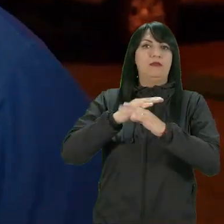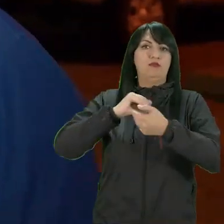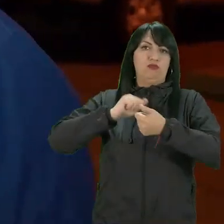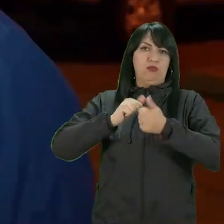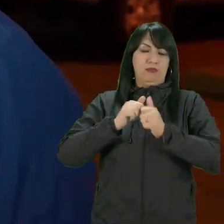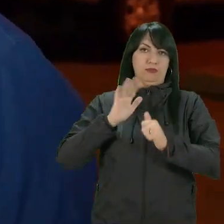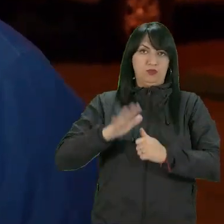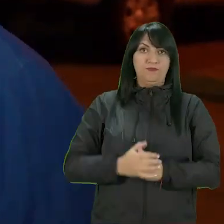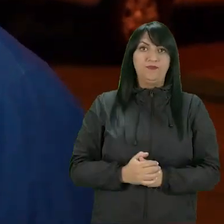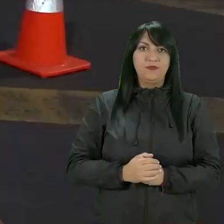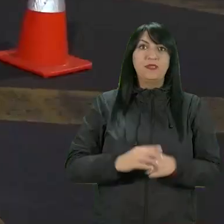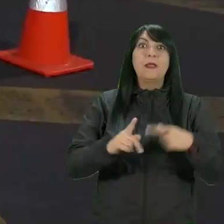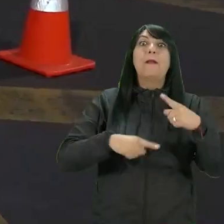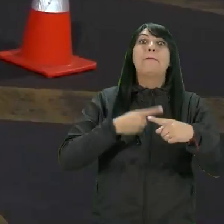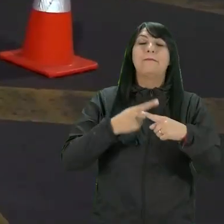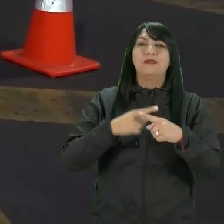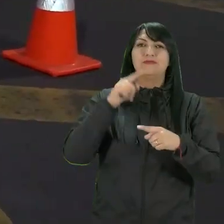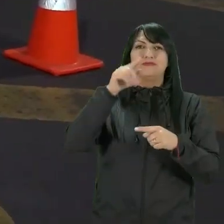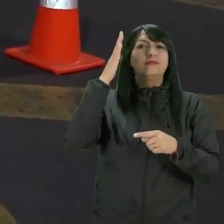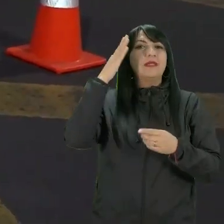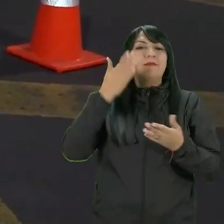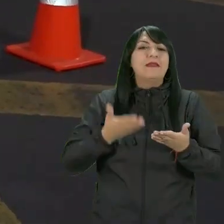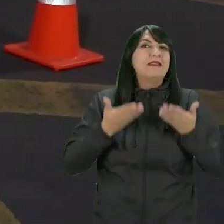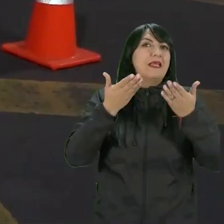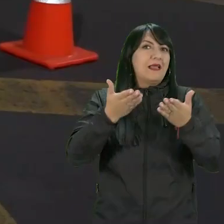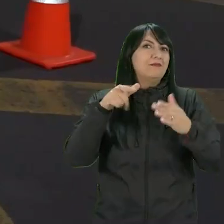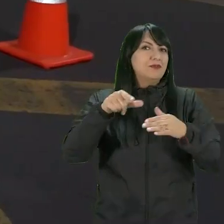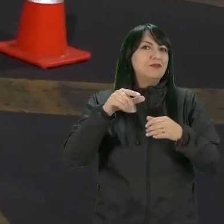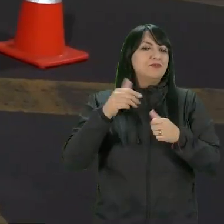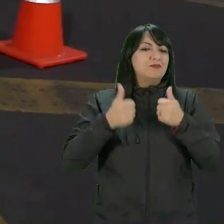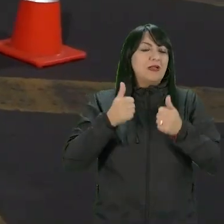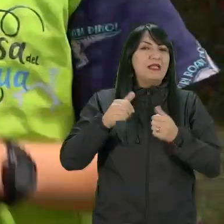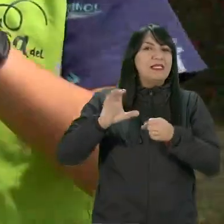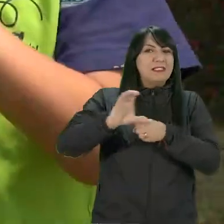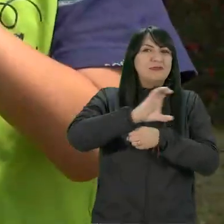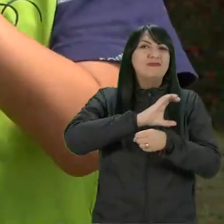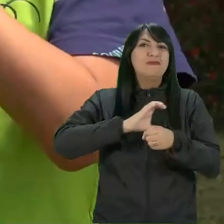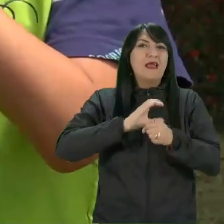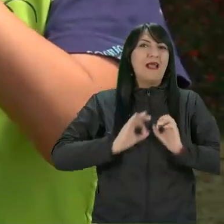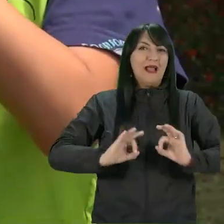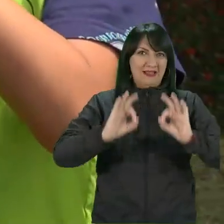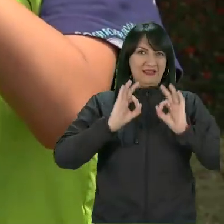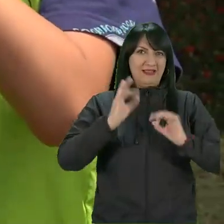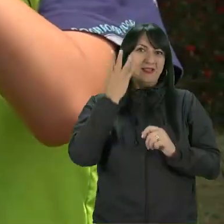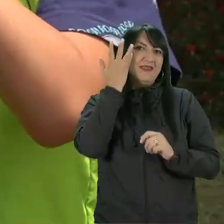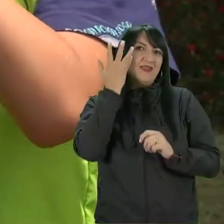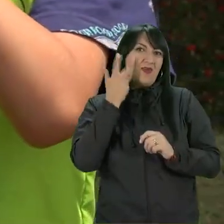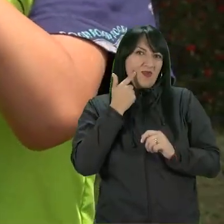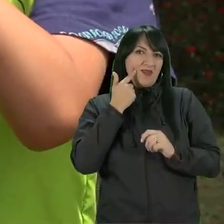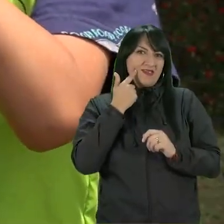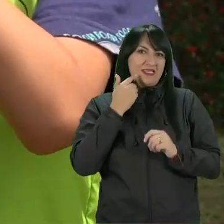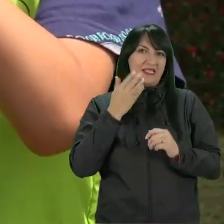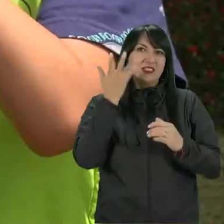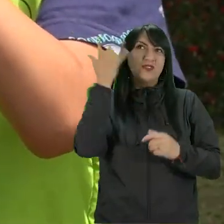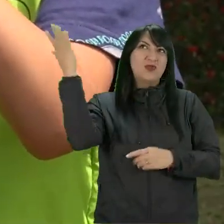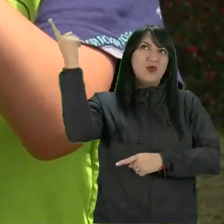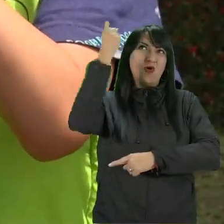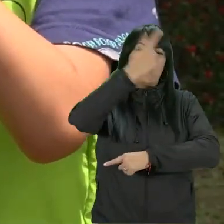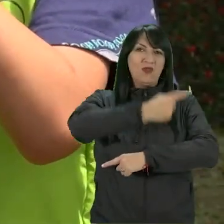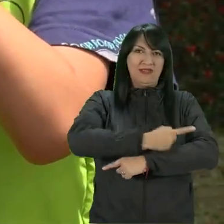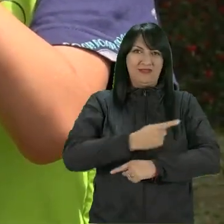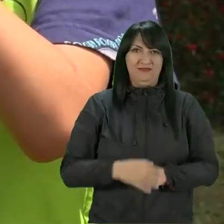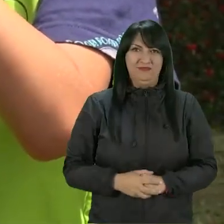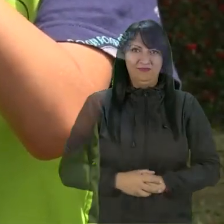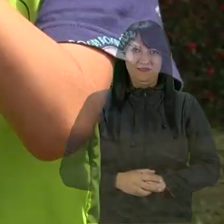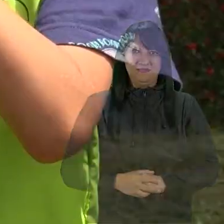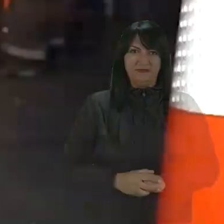captamos para poder brindar el servicio de esta manera Trabajamos para entregar a la gran capital agua de calidad todo el día y todos los